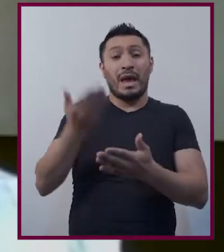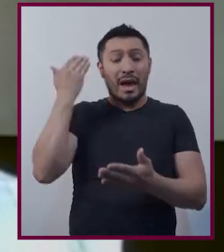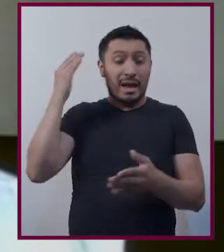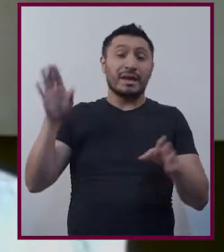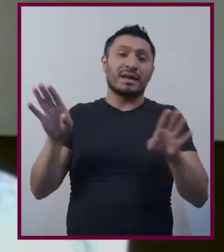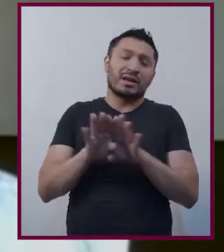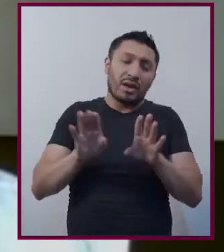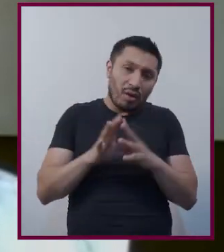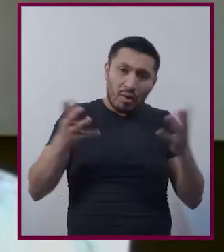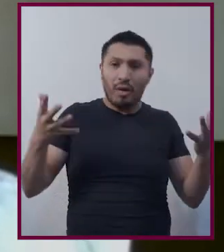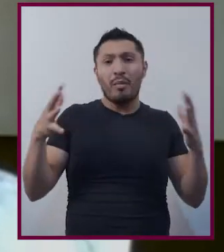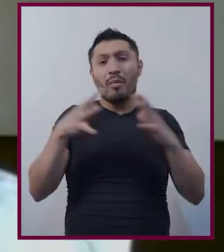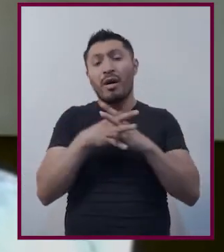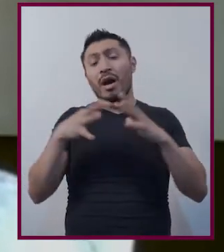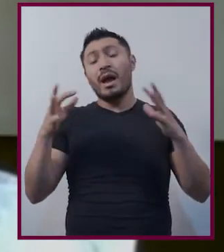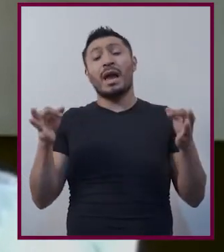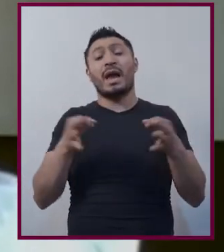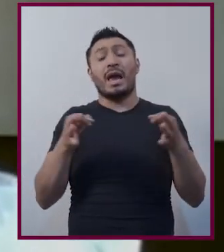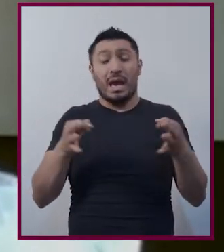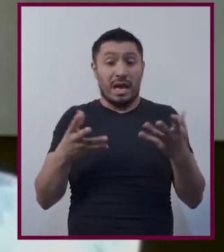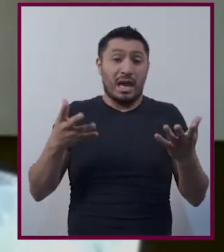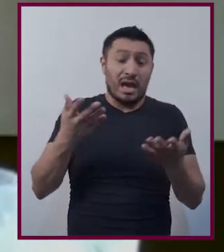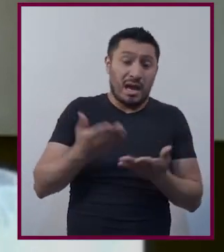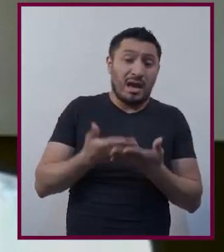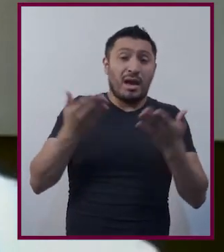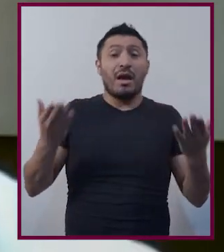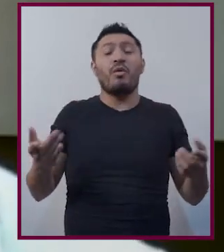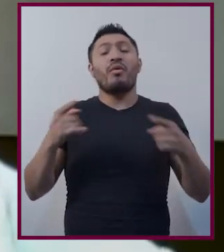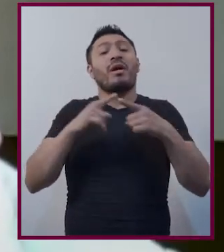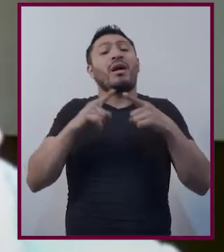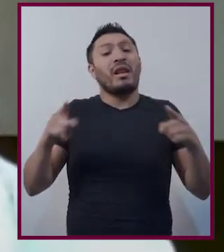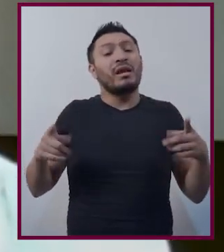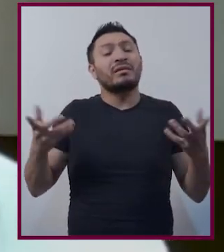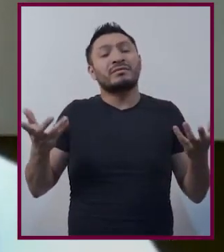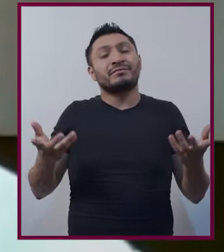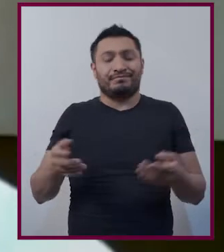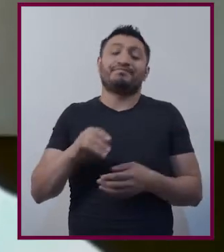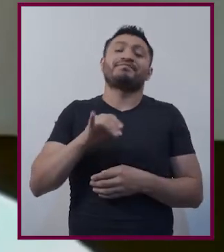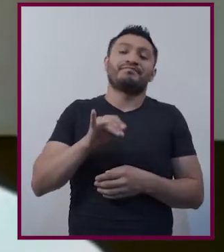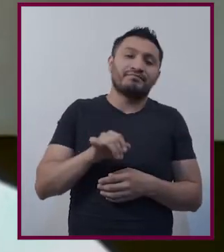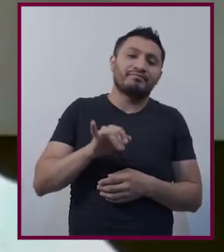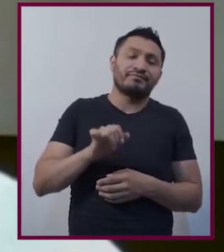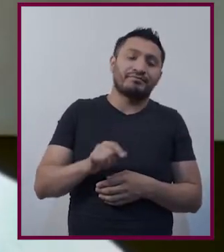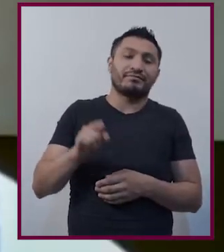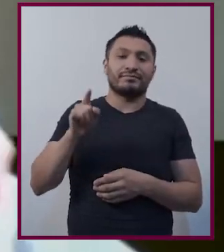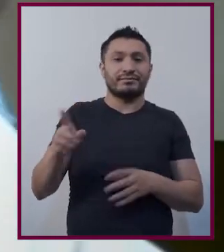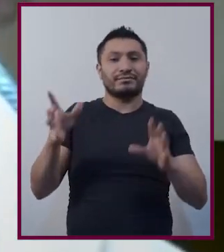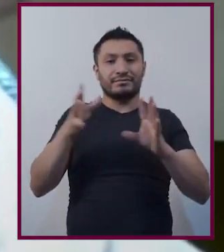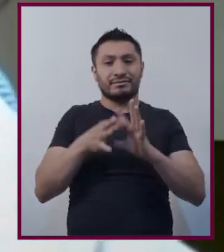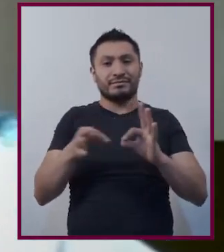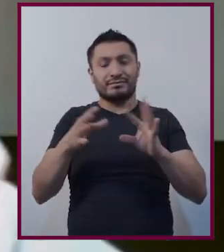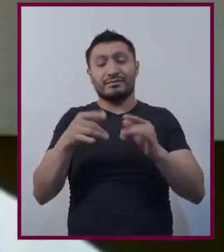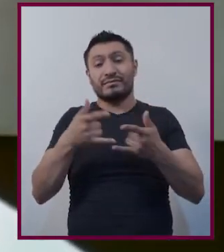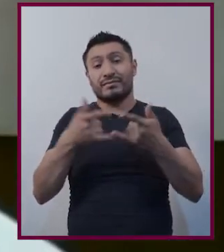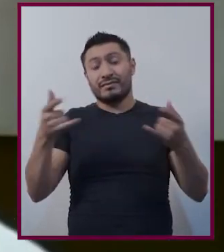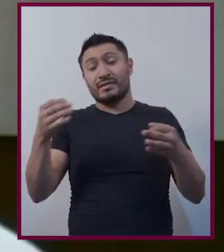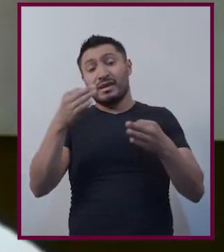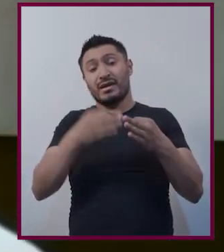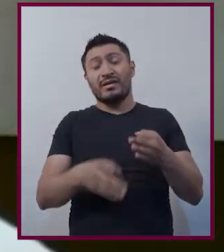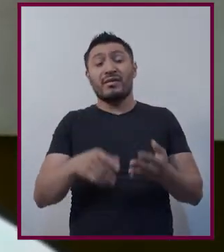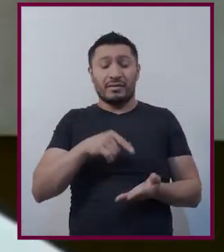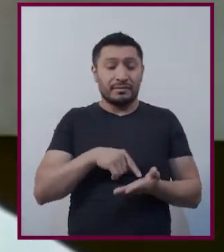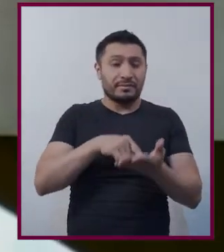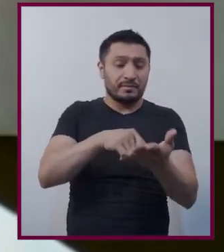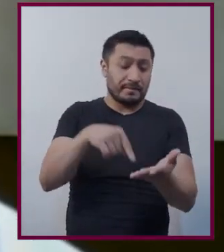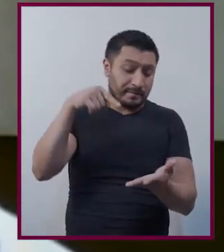de Guerra Fría a lo que tenemos en la actualidad. Evidentemente, cuando habla del fin de la historia, nos está planteando